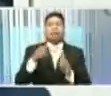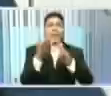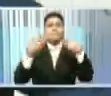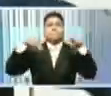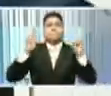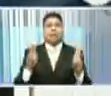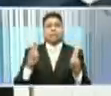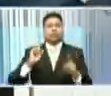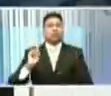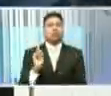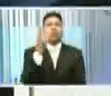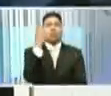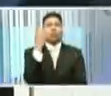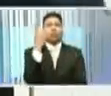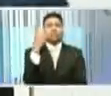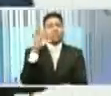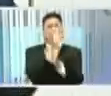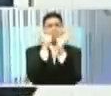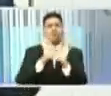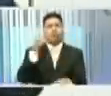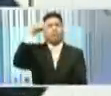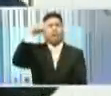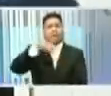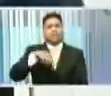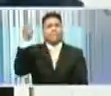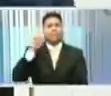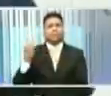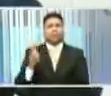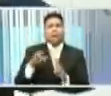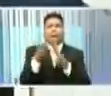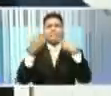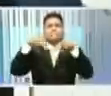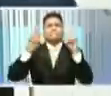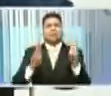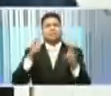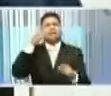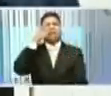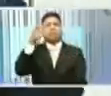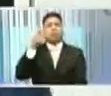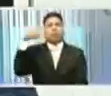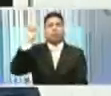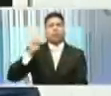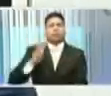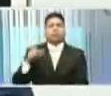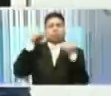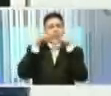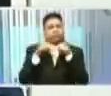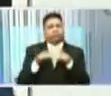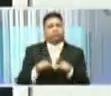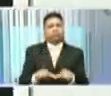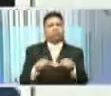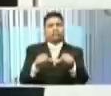La única forma que en Venezuela haya paz es que el pueblo venezolano se mantenga